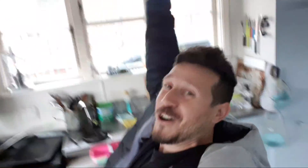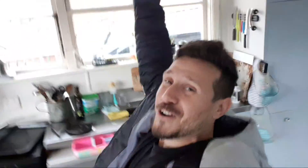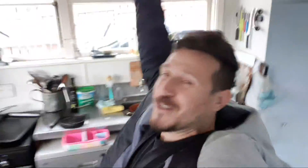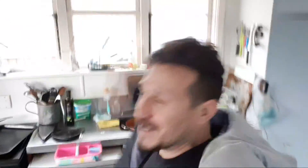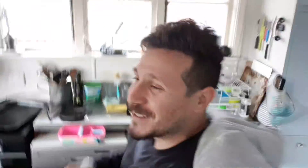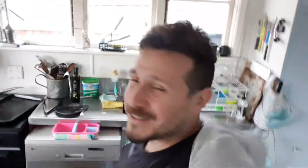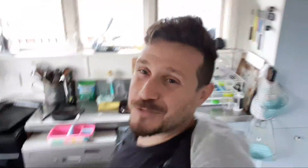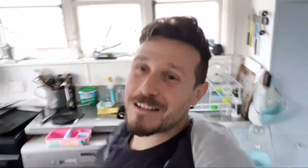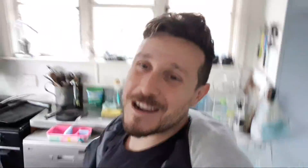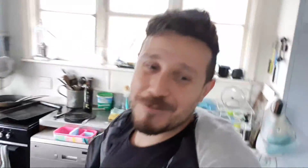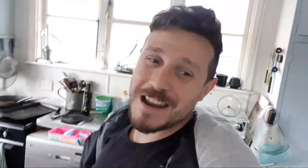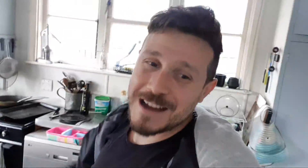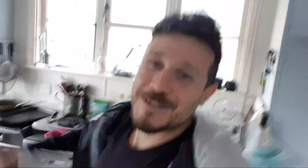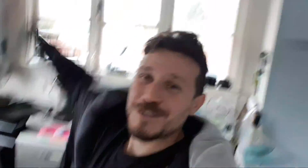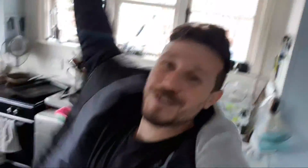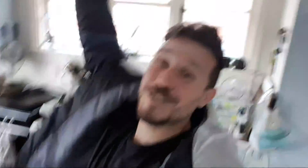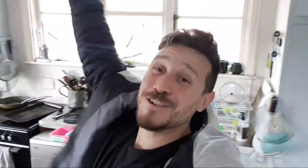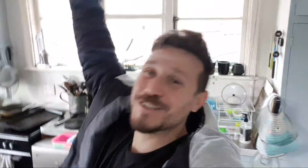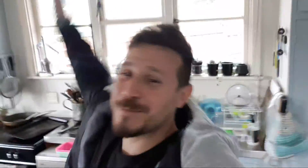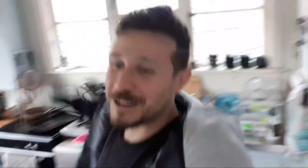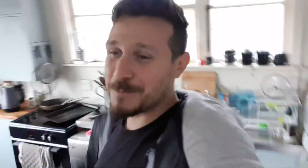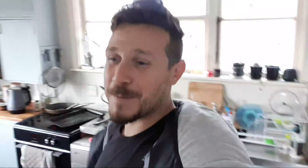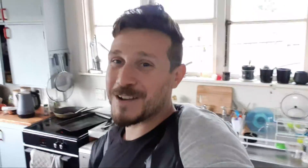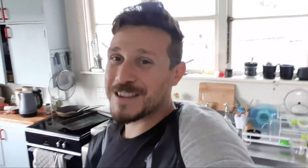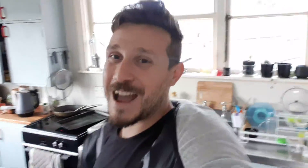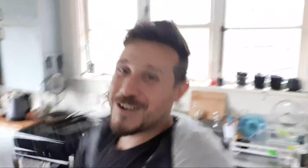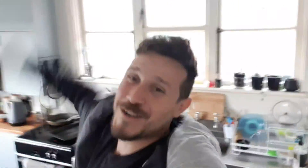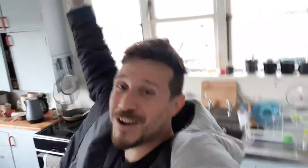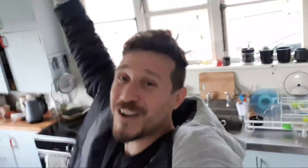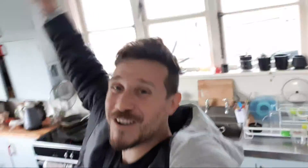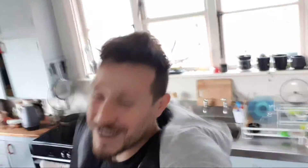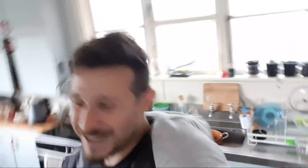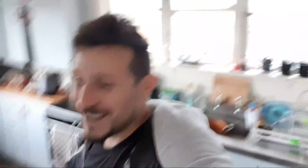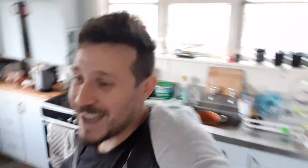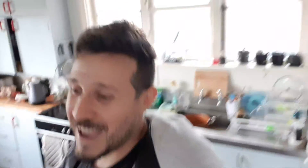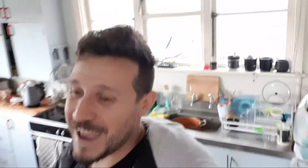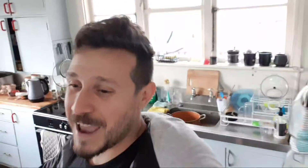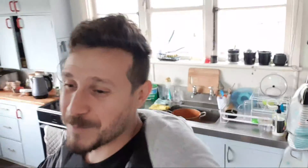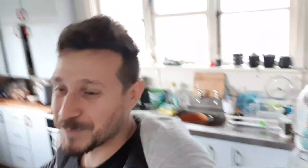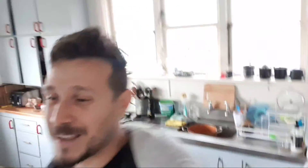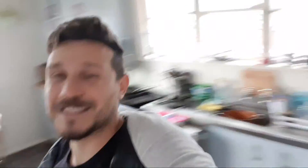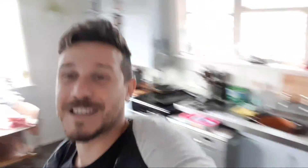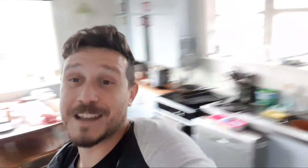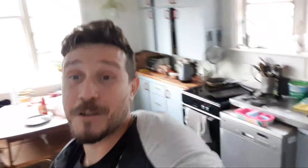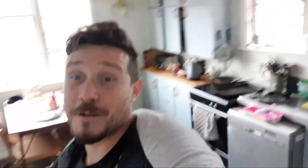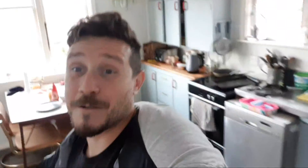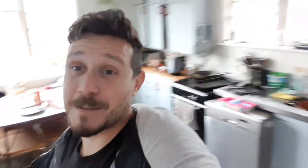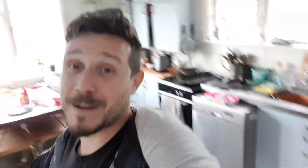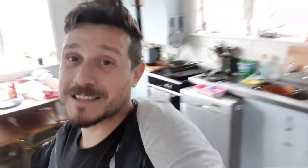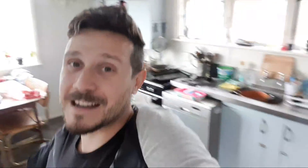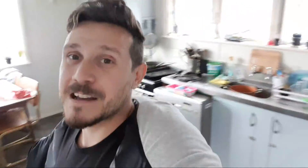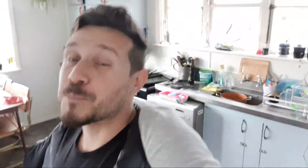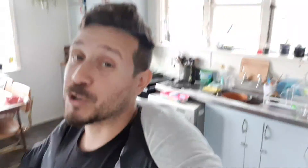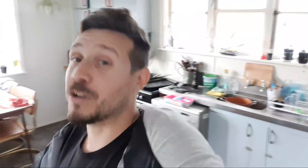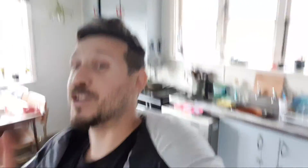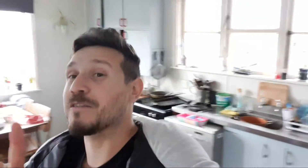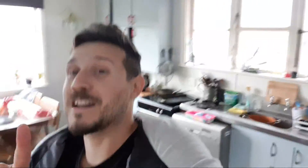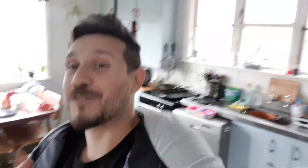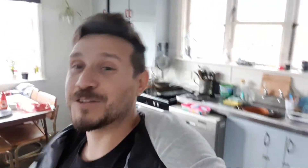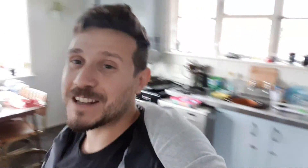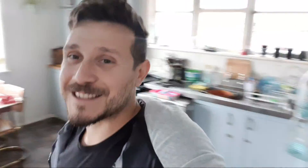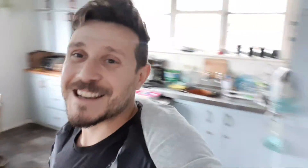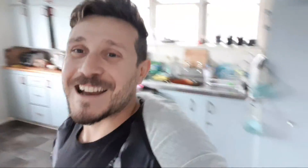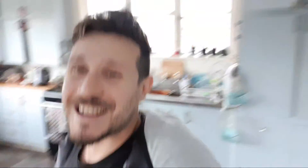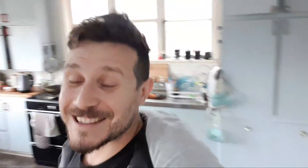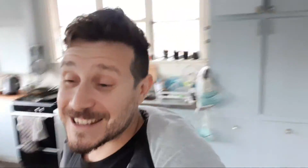2. ¡Jujú! Vuelve a la escuela. ¡Jujú! No más rompe pelota. ¡Jujú! Así que bueno, vamos a ver qué pasa. Pero todavía no abren